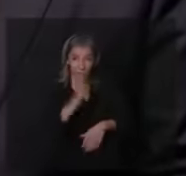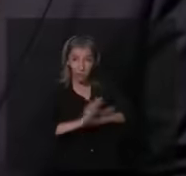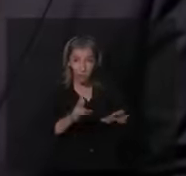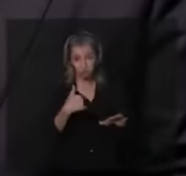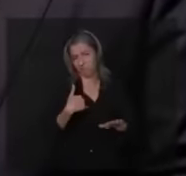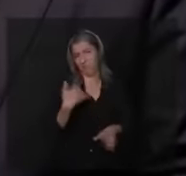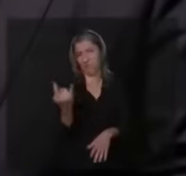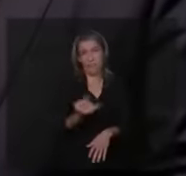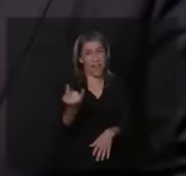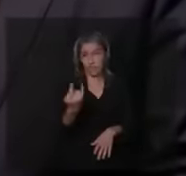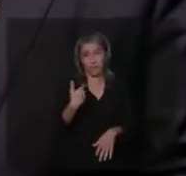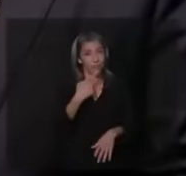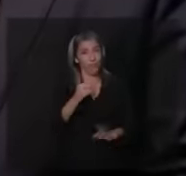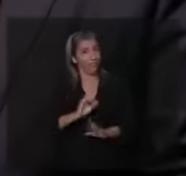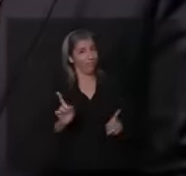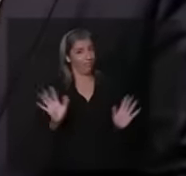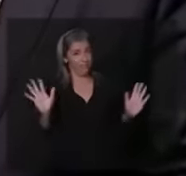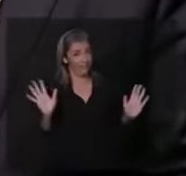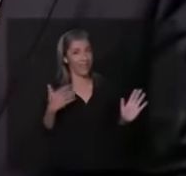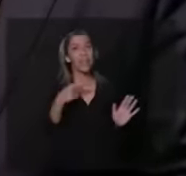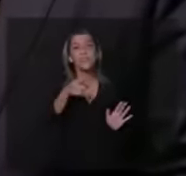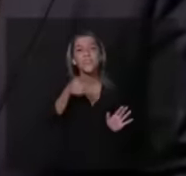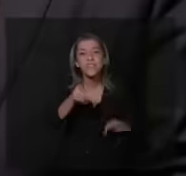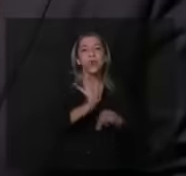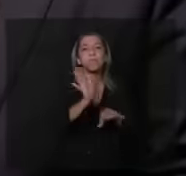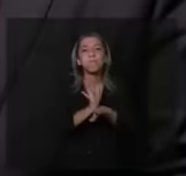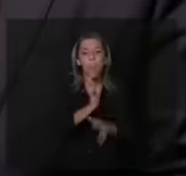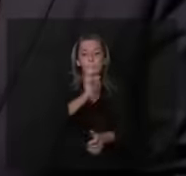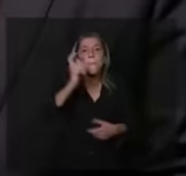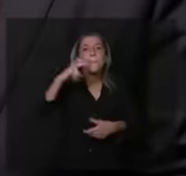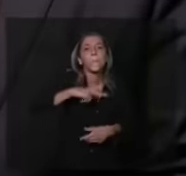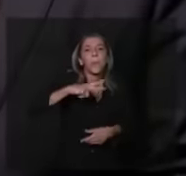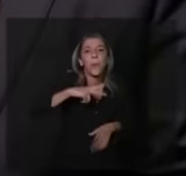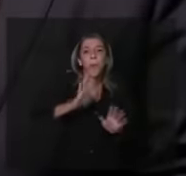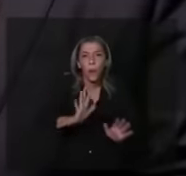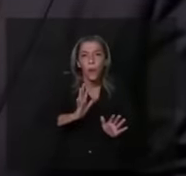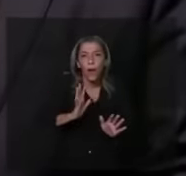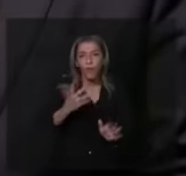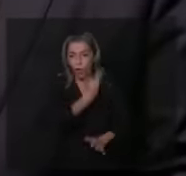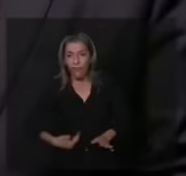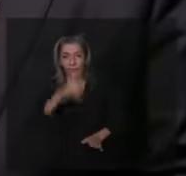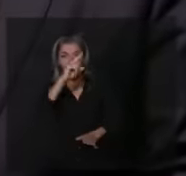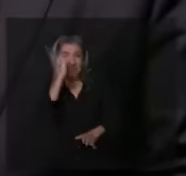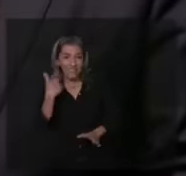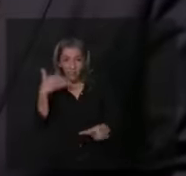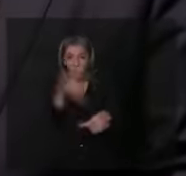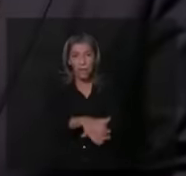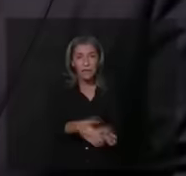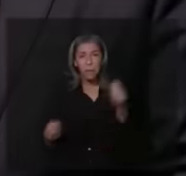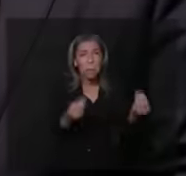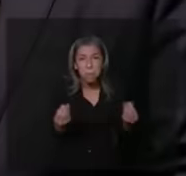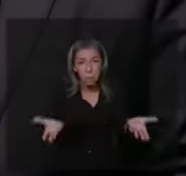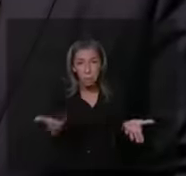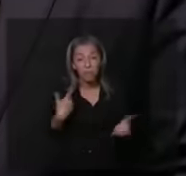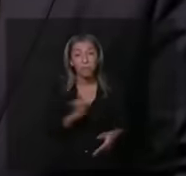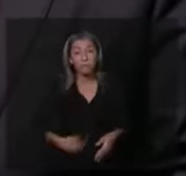es falso. Es decir, pero es una cuestión de los privados, no tiene por qué estar metiéndose el Estado. Porque cada vez que se mete el Estado